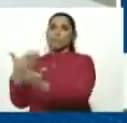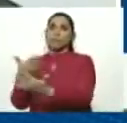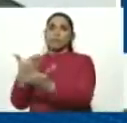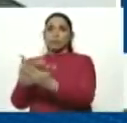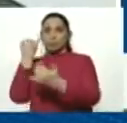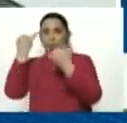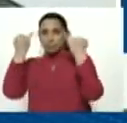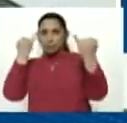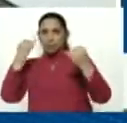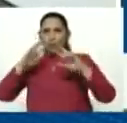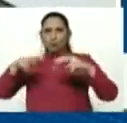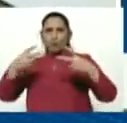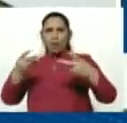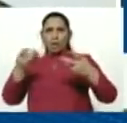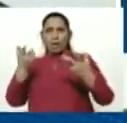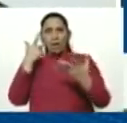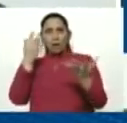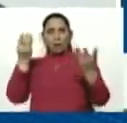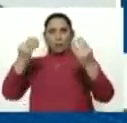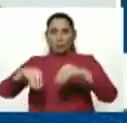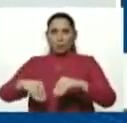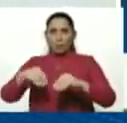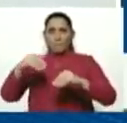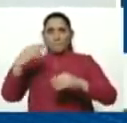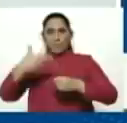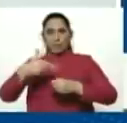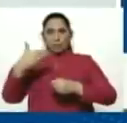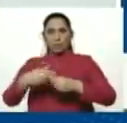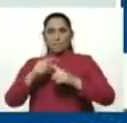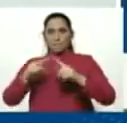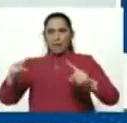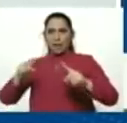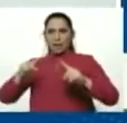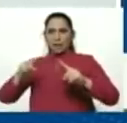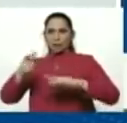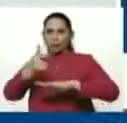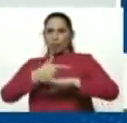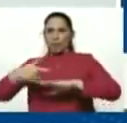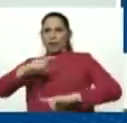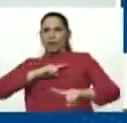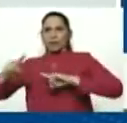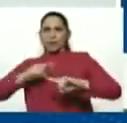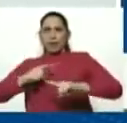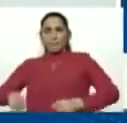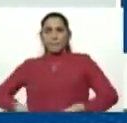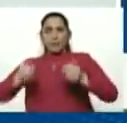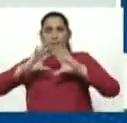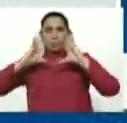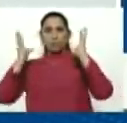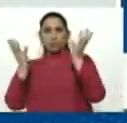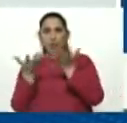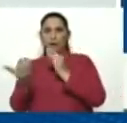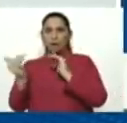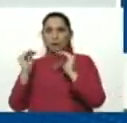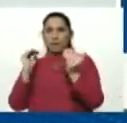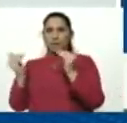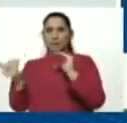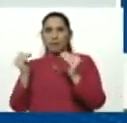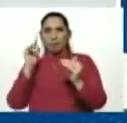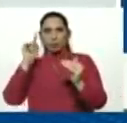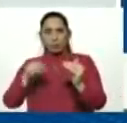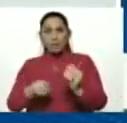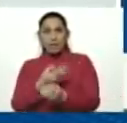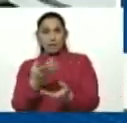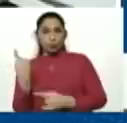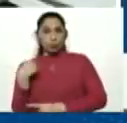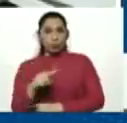la nueva alianza petrolera para gobernar el mercado mundial, estabilizarlo y que eso